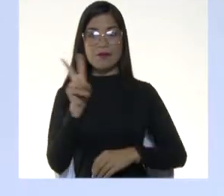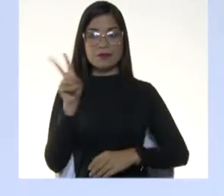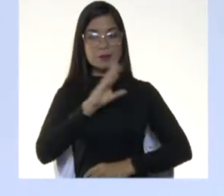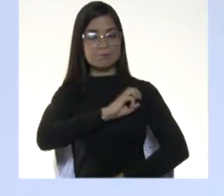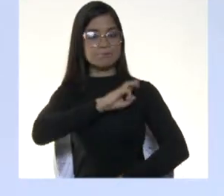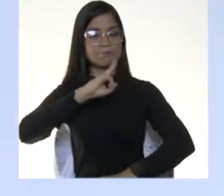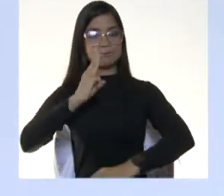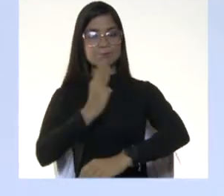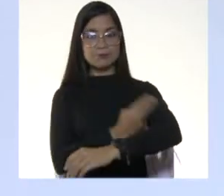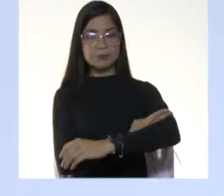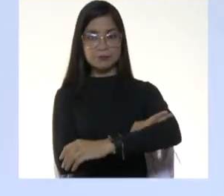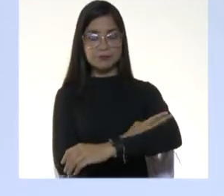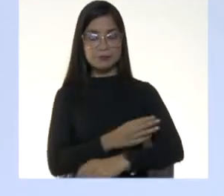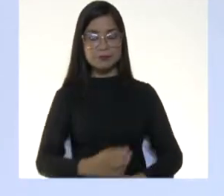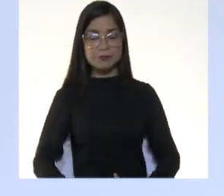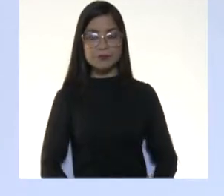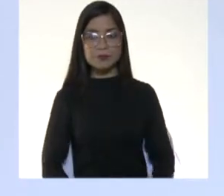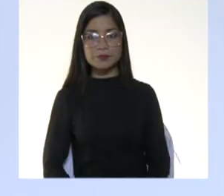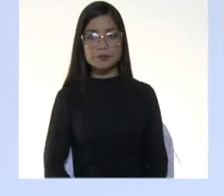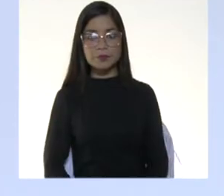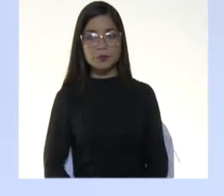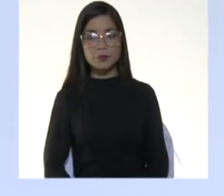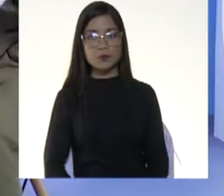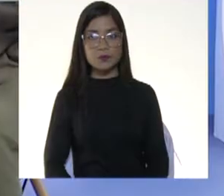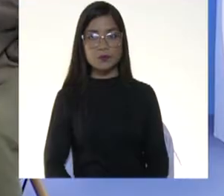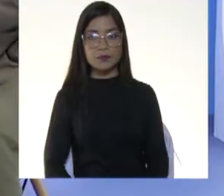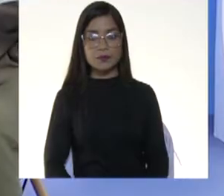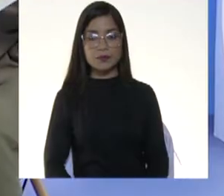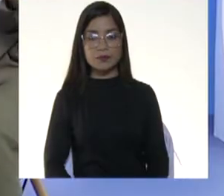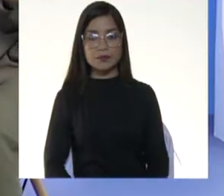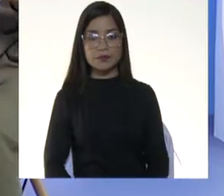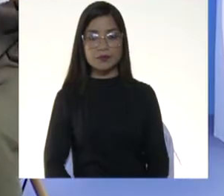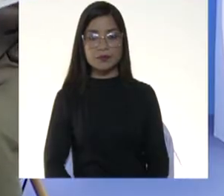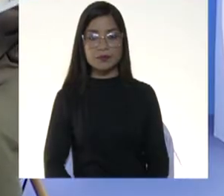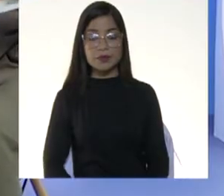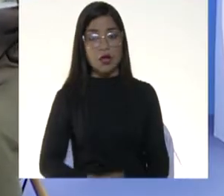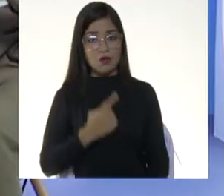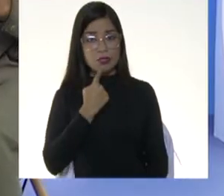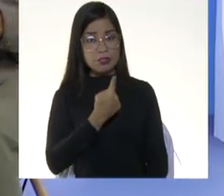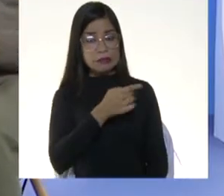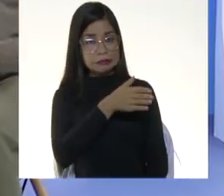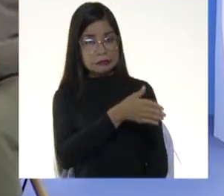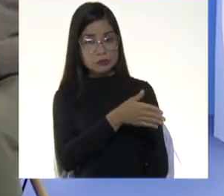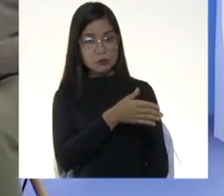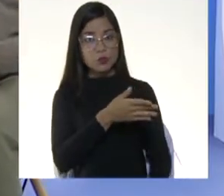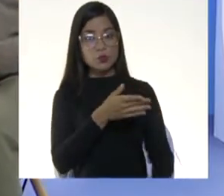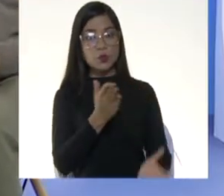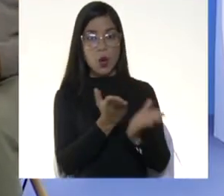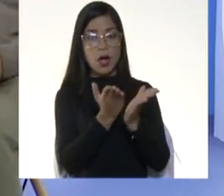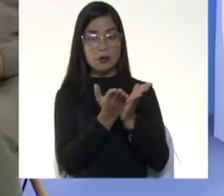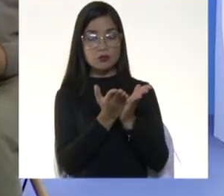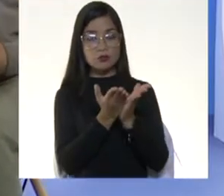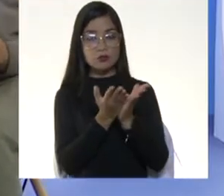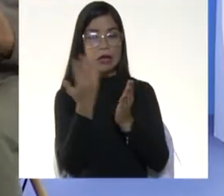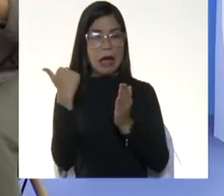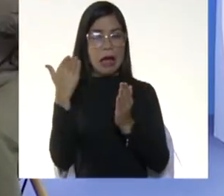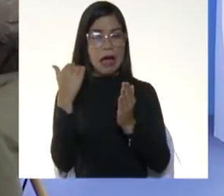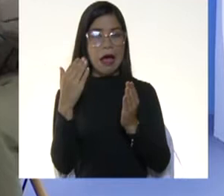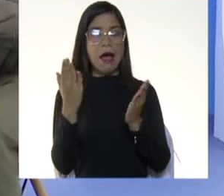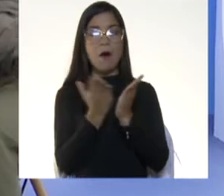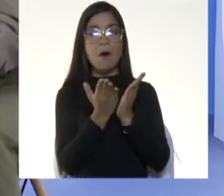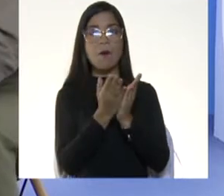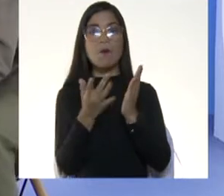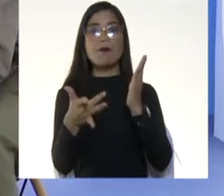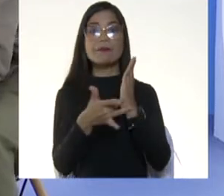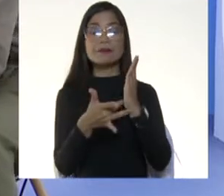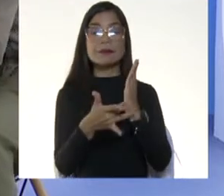potencia. Como te lo establecía, Reinaldo, no sé si de repente tú que has estado en escuela técnica entiendes mucho de